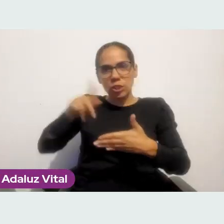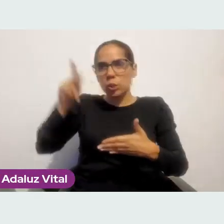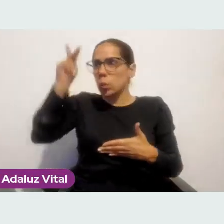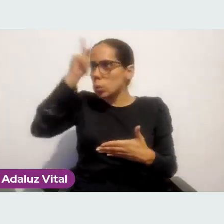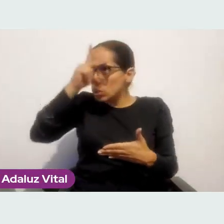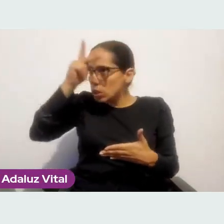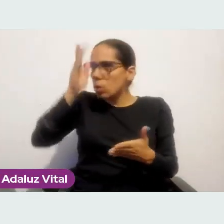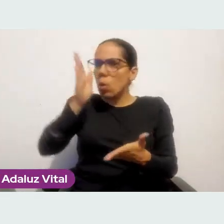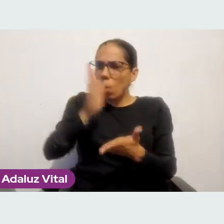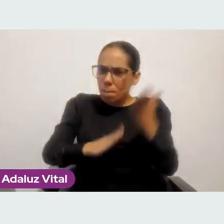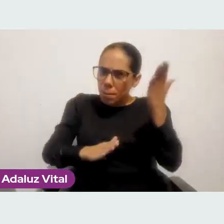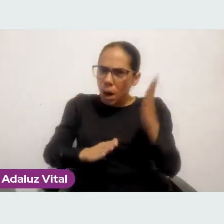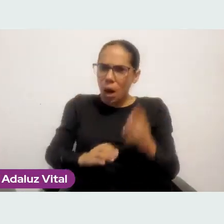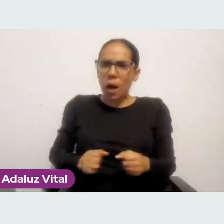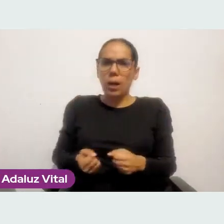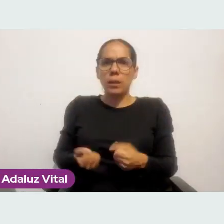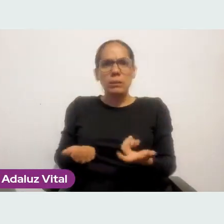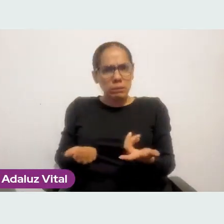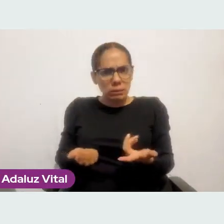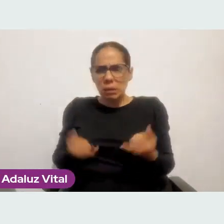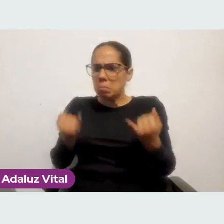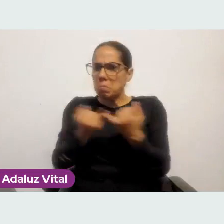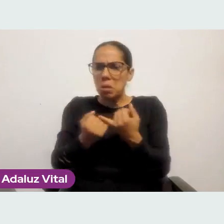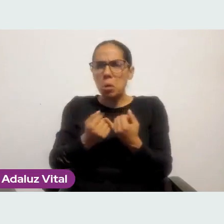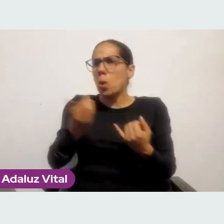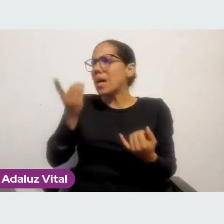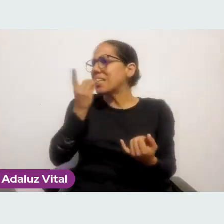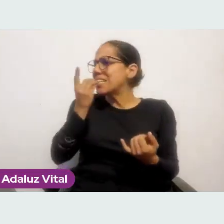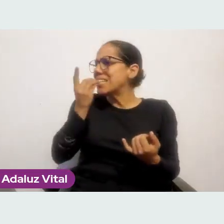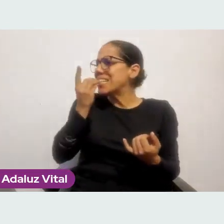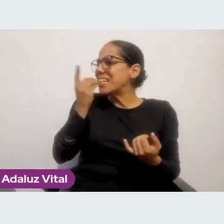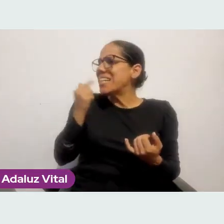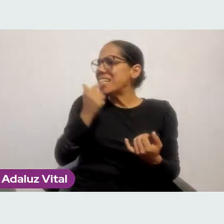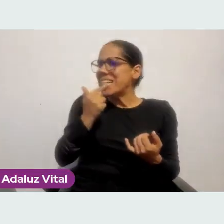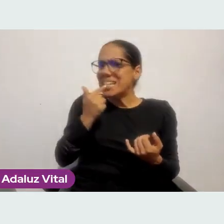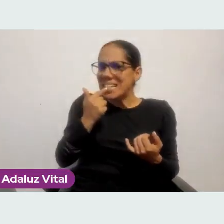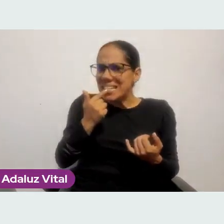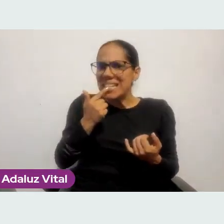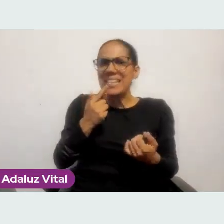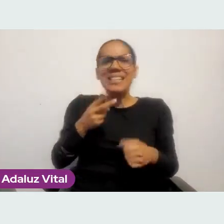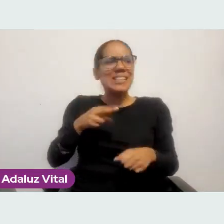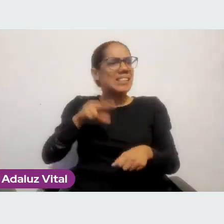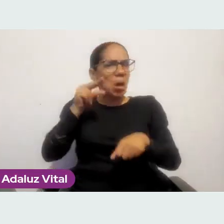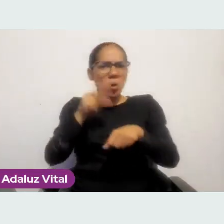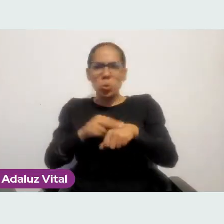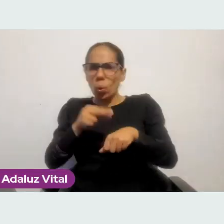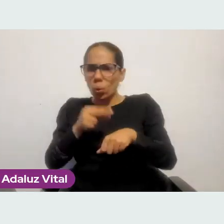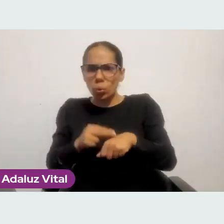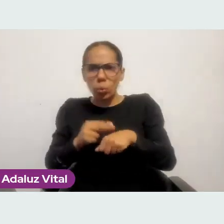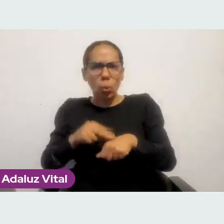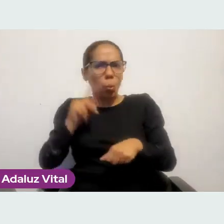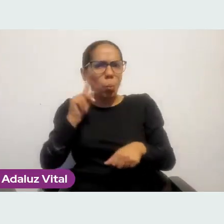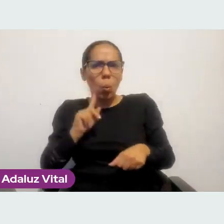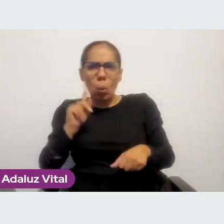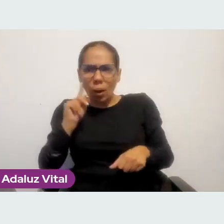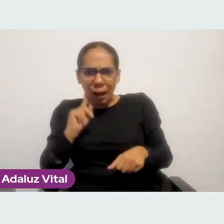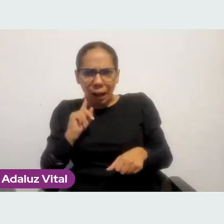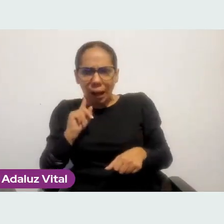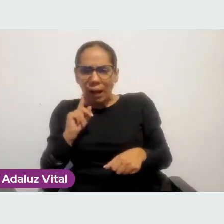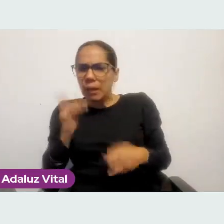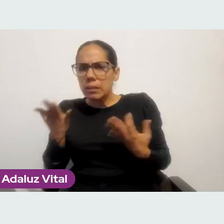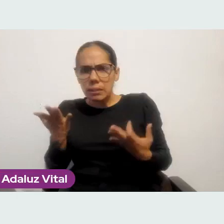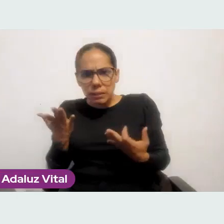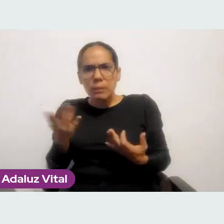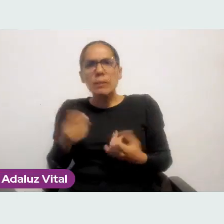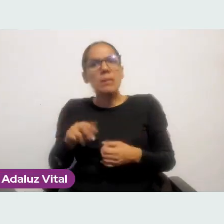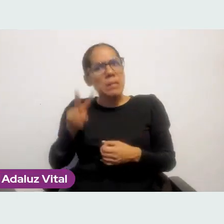psicólogo, como lo hacemos con el dentista, o como lo hacemos con el ginecólogo, o como lo hacemos con